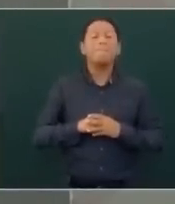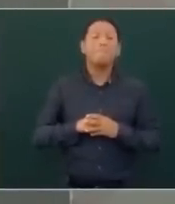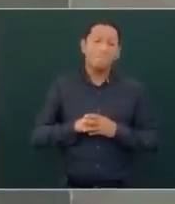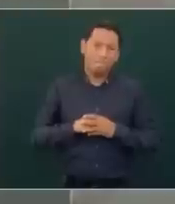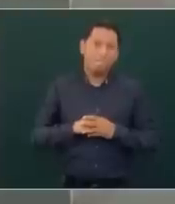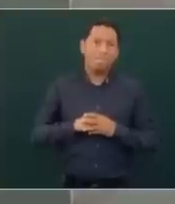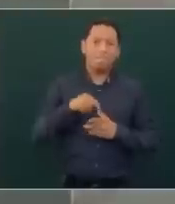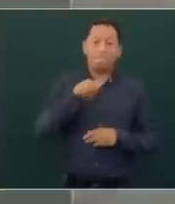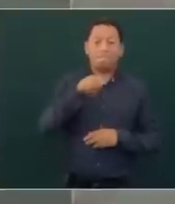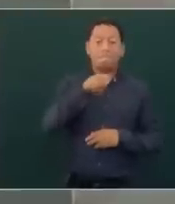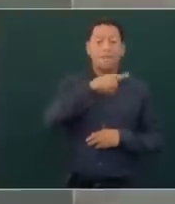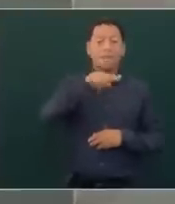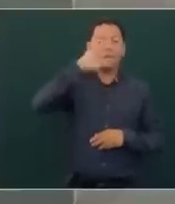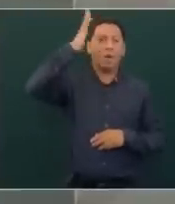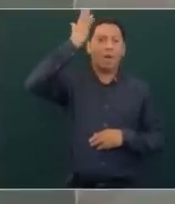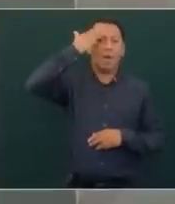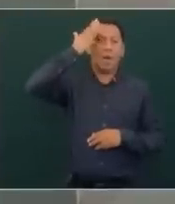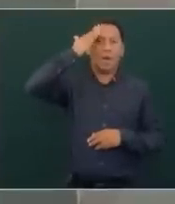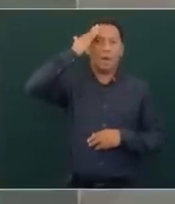los dirigentes del PAN